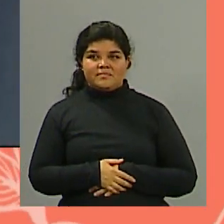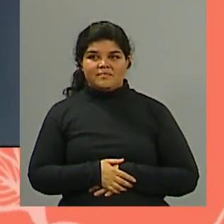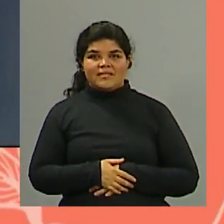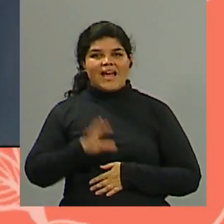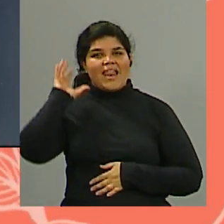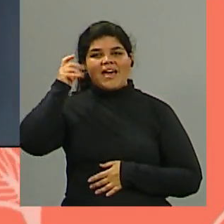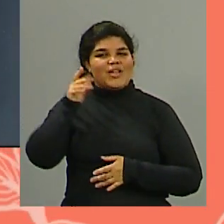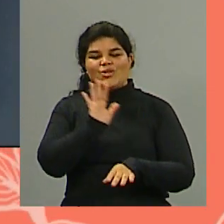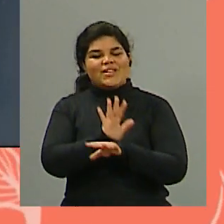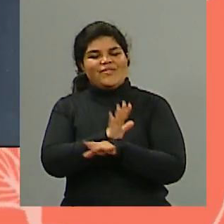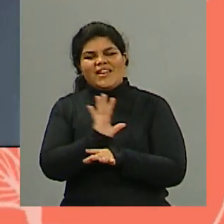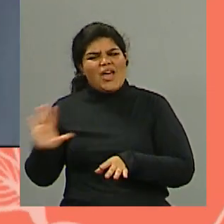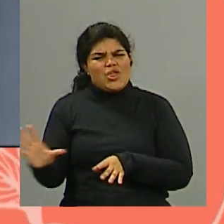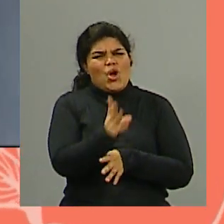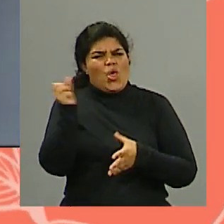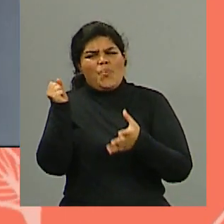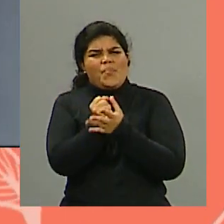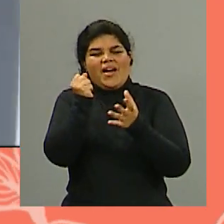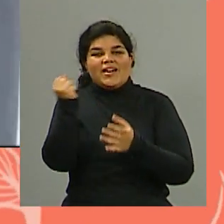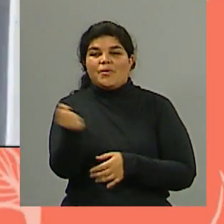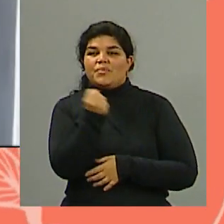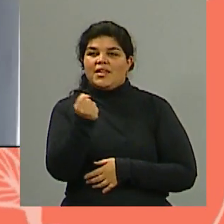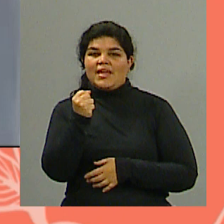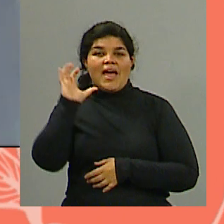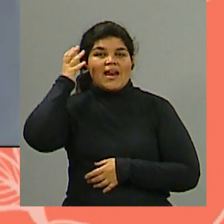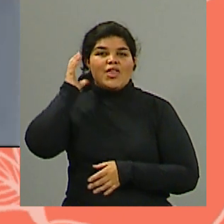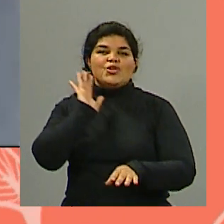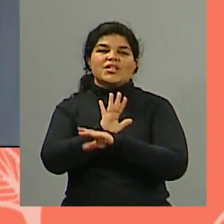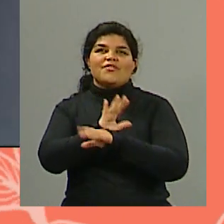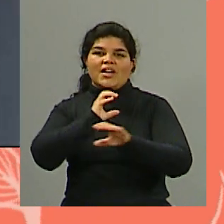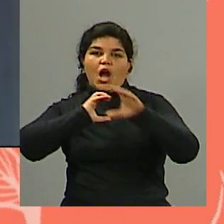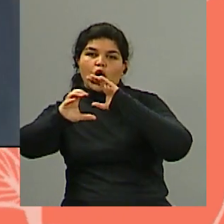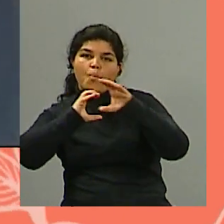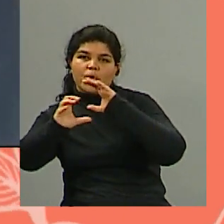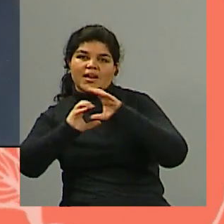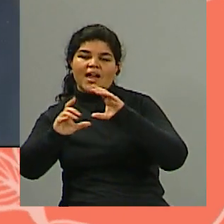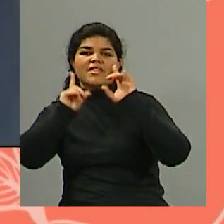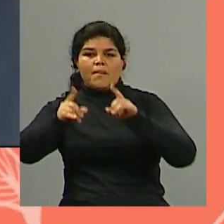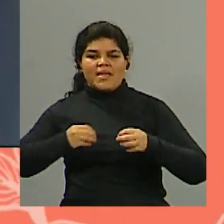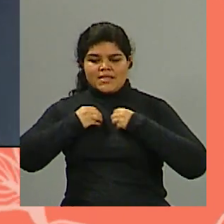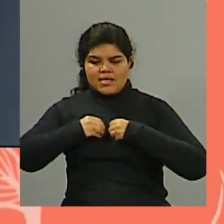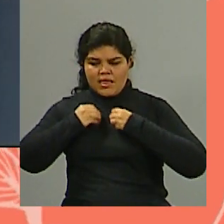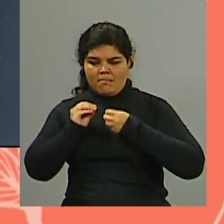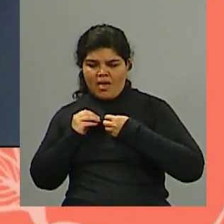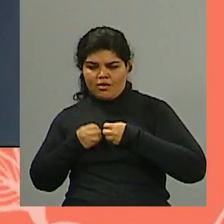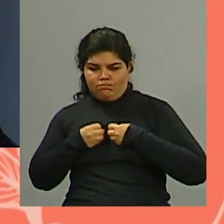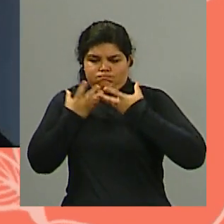es todo. La radio no solamente es comunicar, sino también transmitir sentimientos y